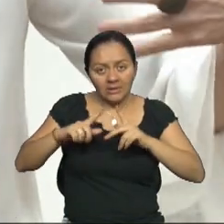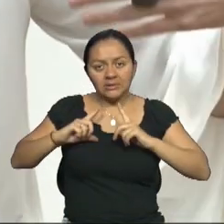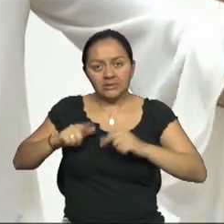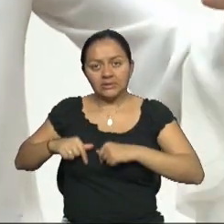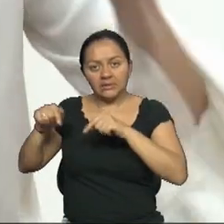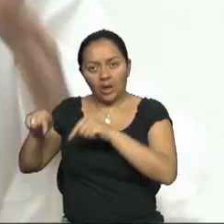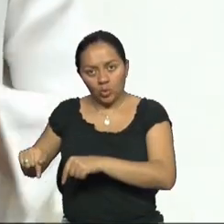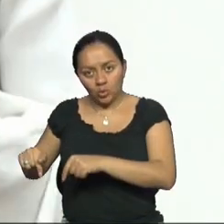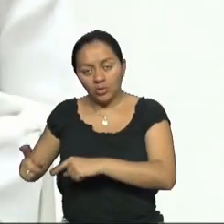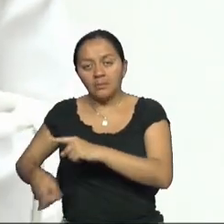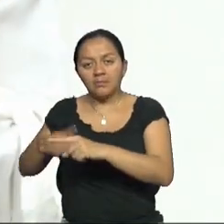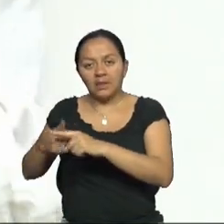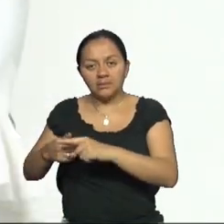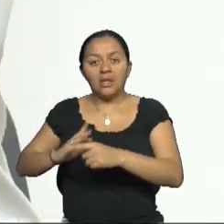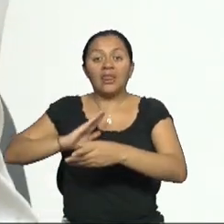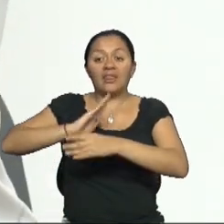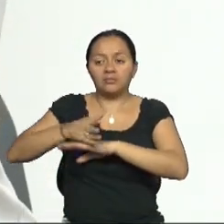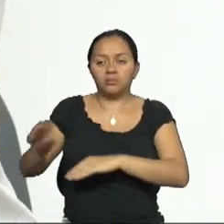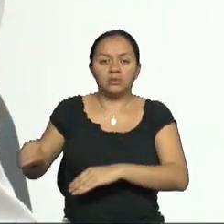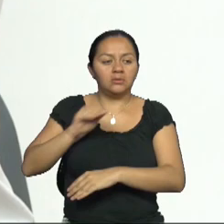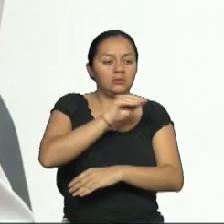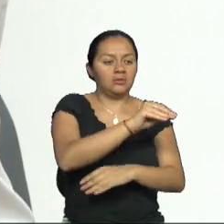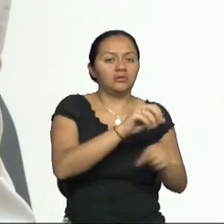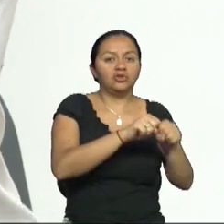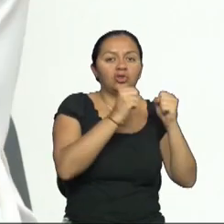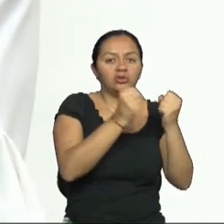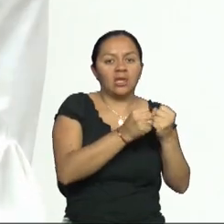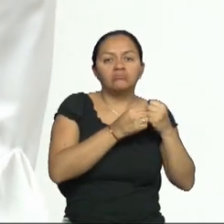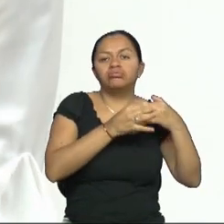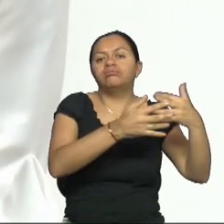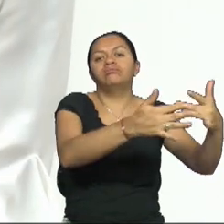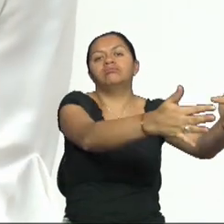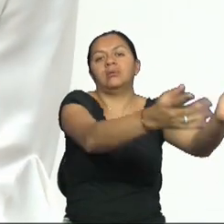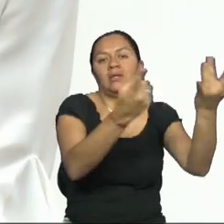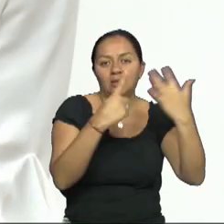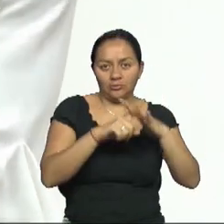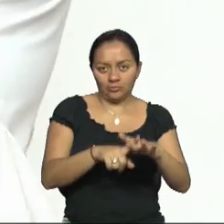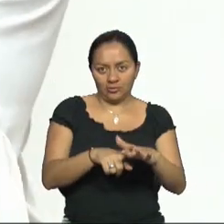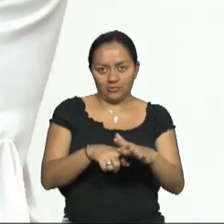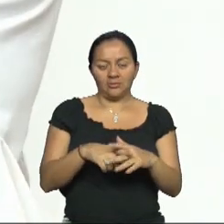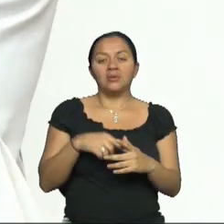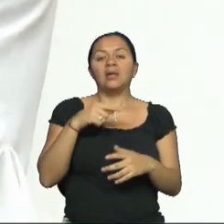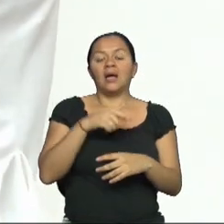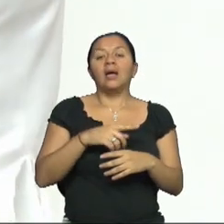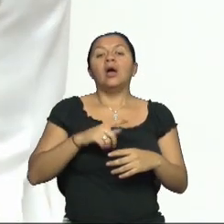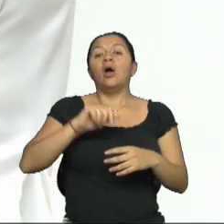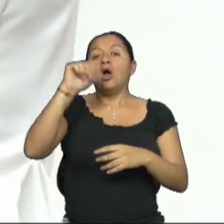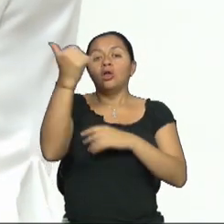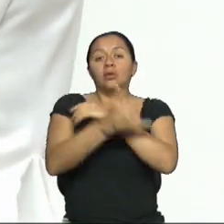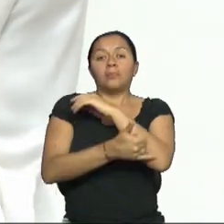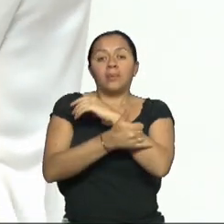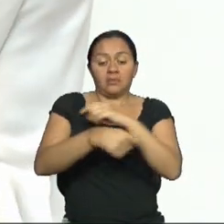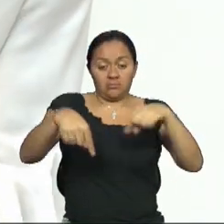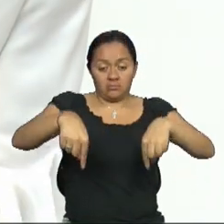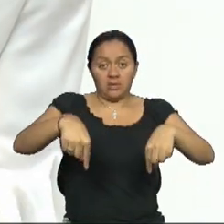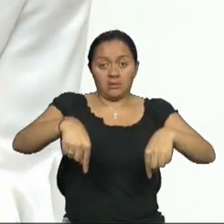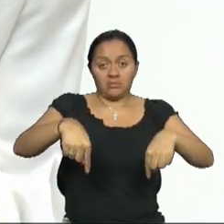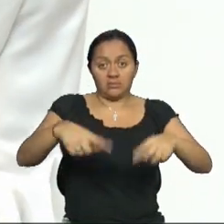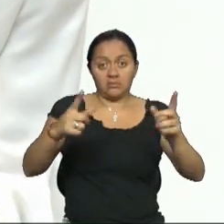de los servicios de rehabilitación en salud. En otros países, que también se ve muy claramente aquí en el ejemplo en el